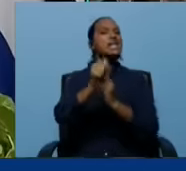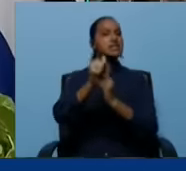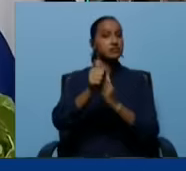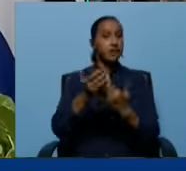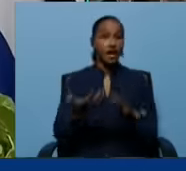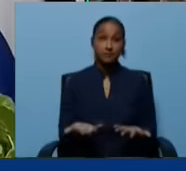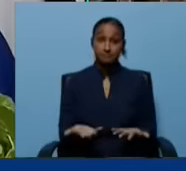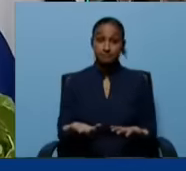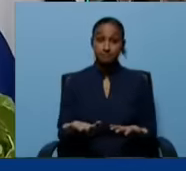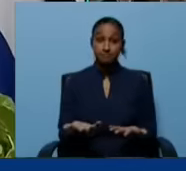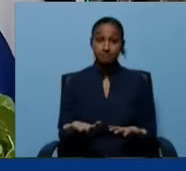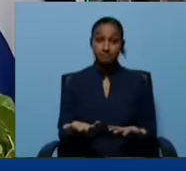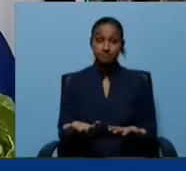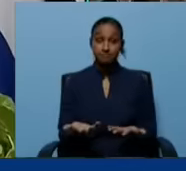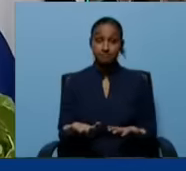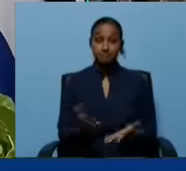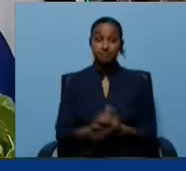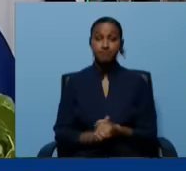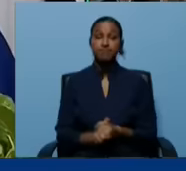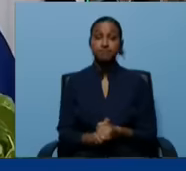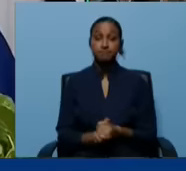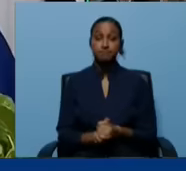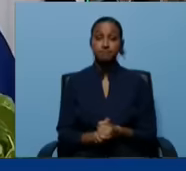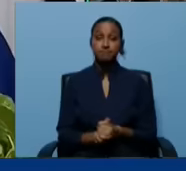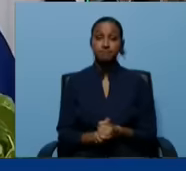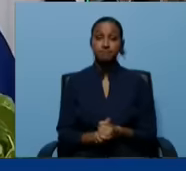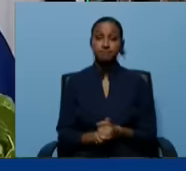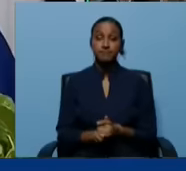Ralph en el acto del